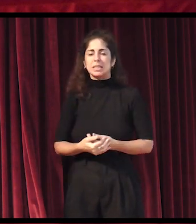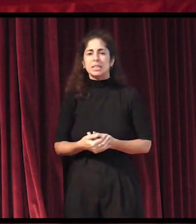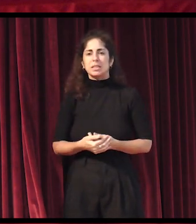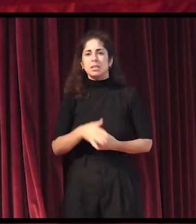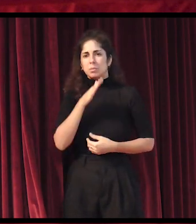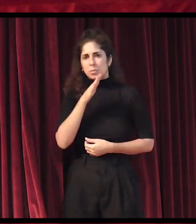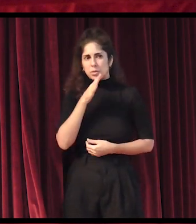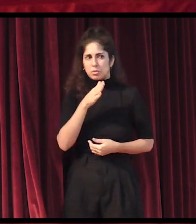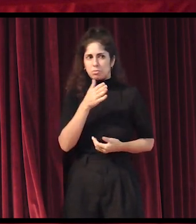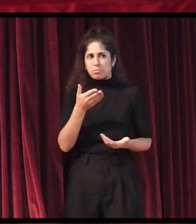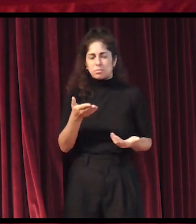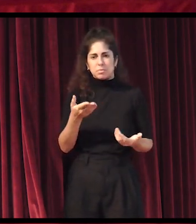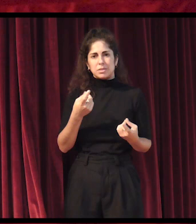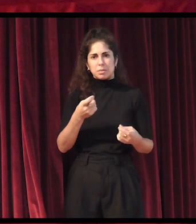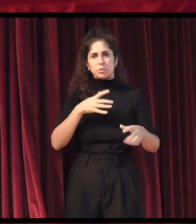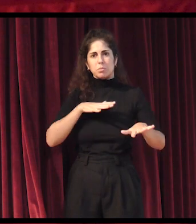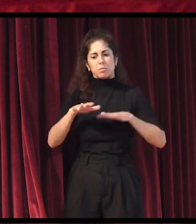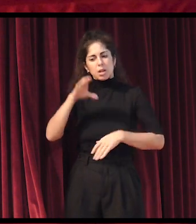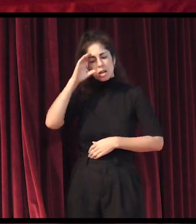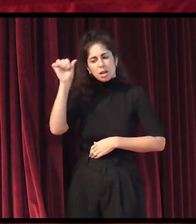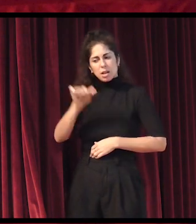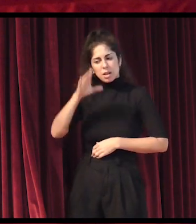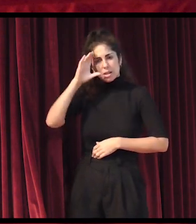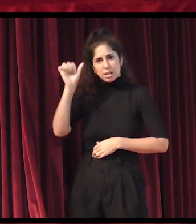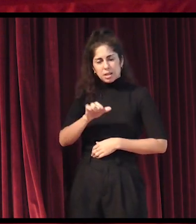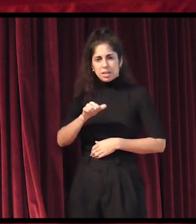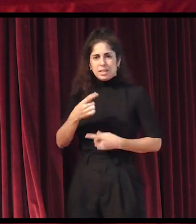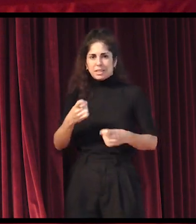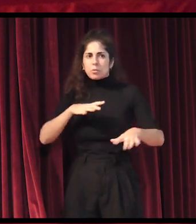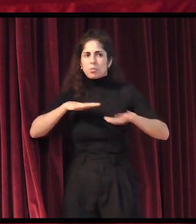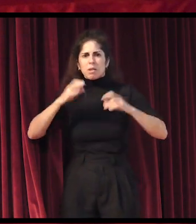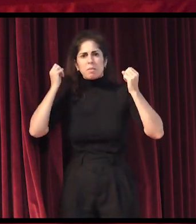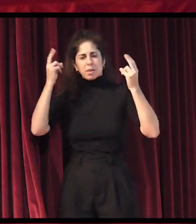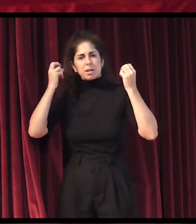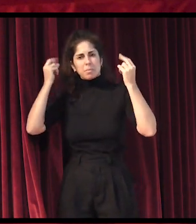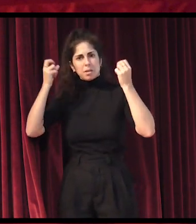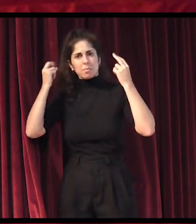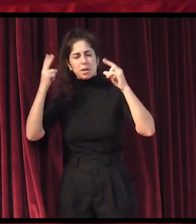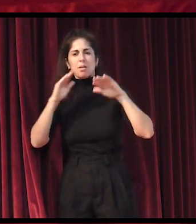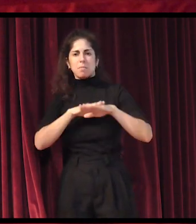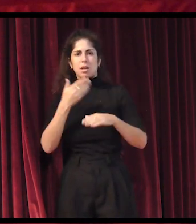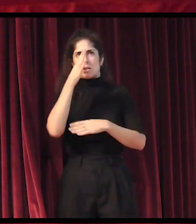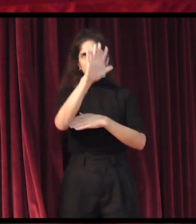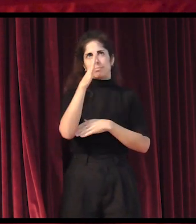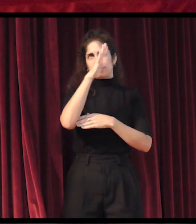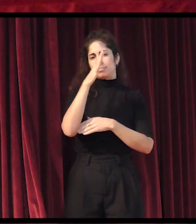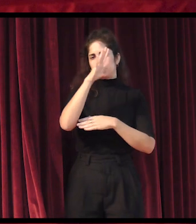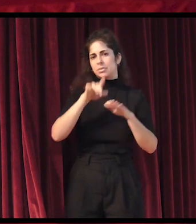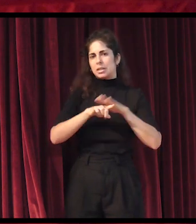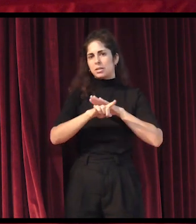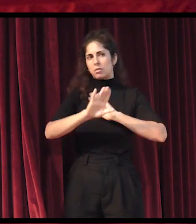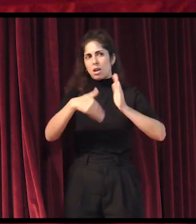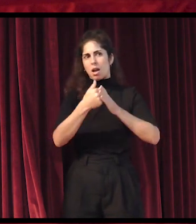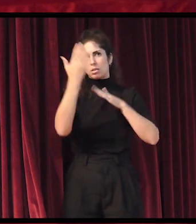tantos estamentos para poder alzar la voz, que llegasen todas estas solicitudes o demandas.